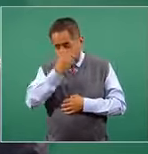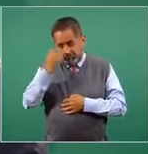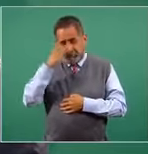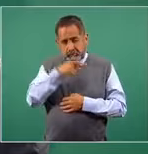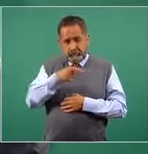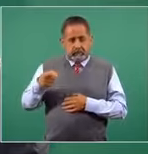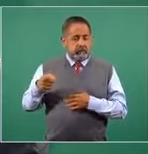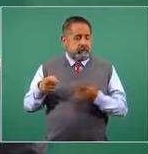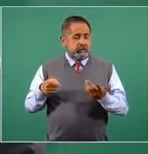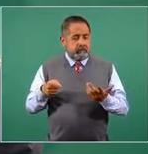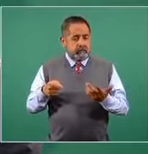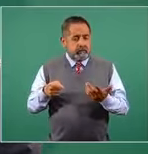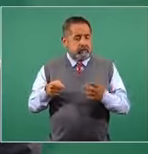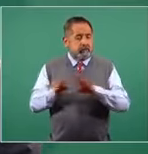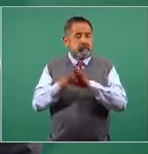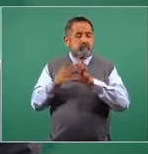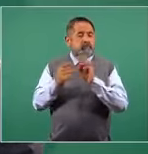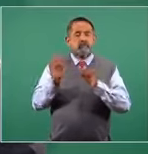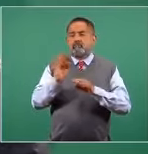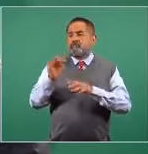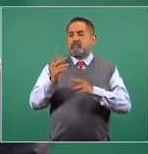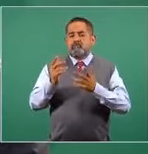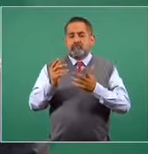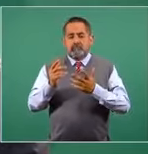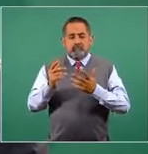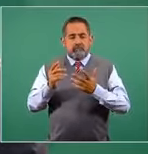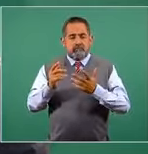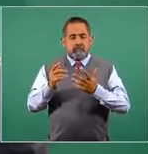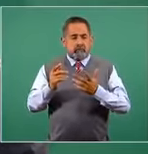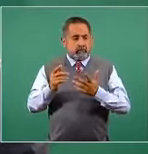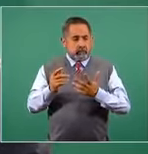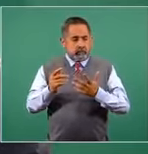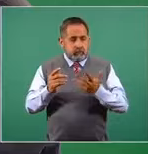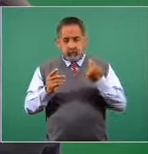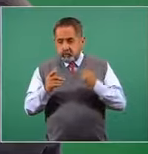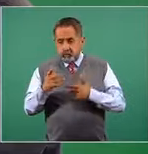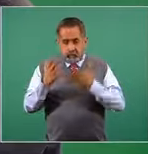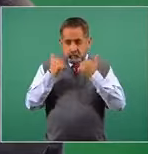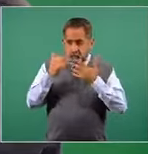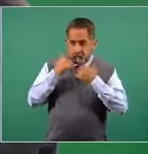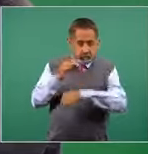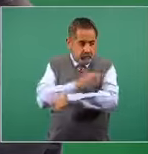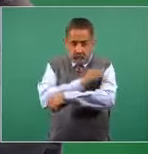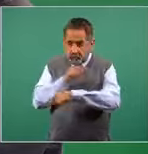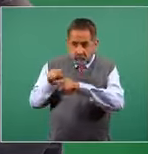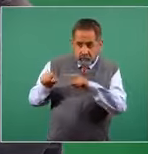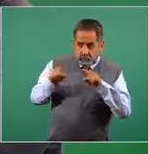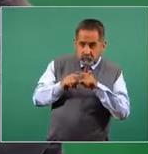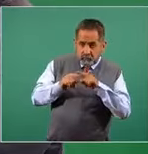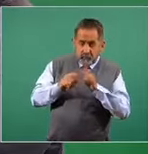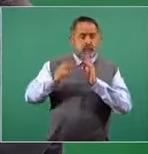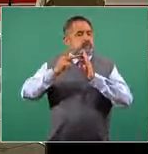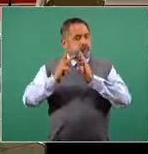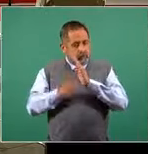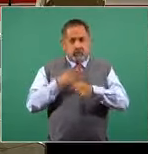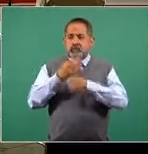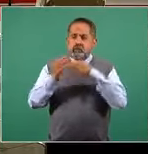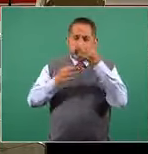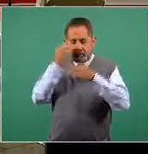la proporción, el porcentaje de falta de vacuna en esas edades, tendríamos que hacer una campaña